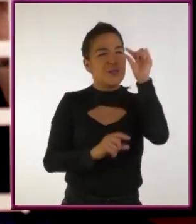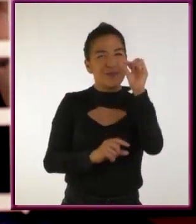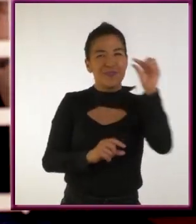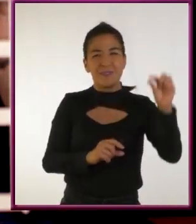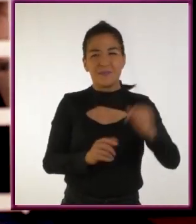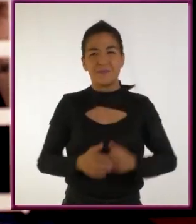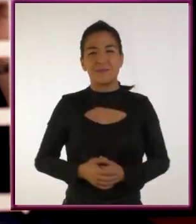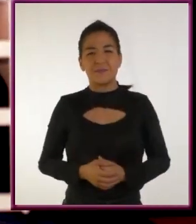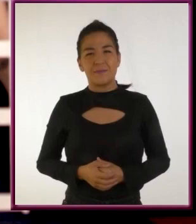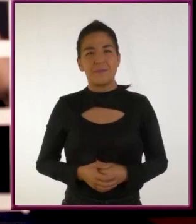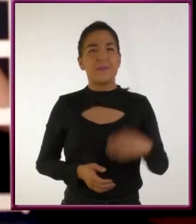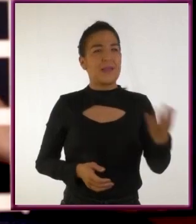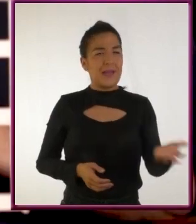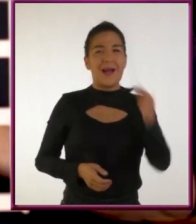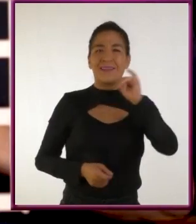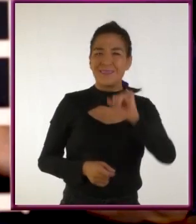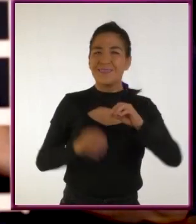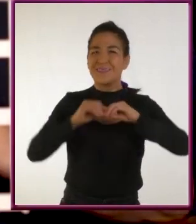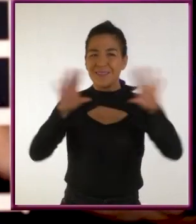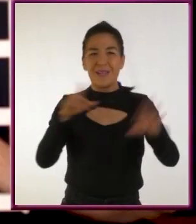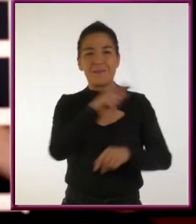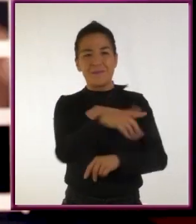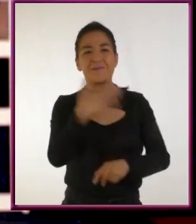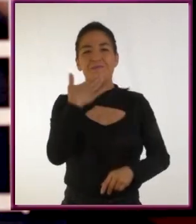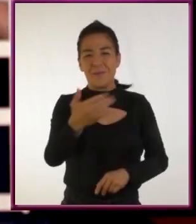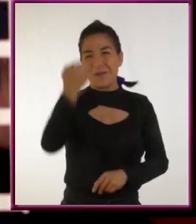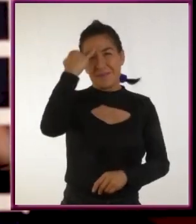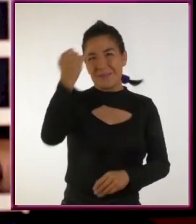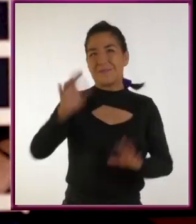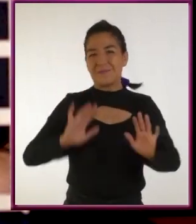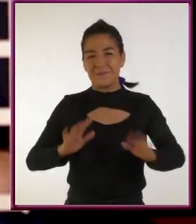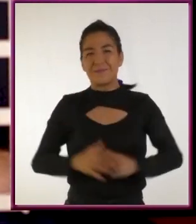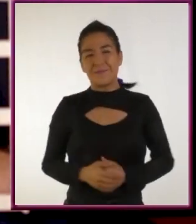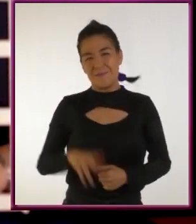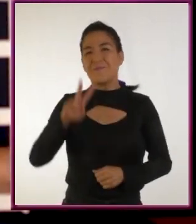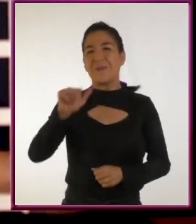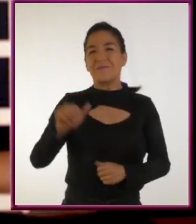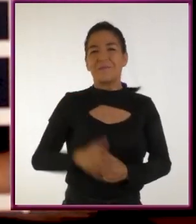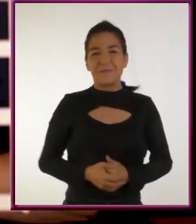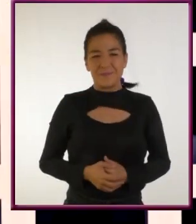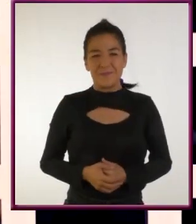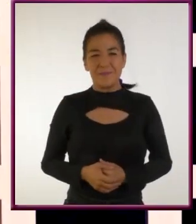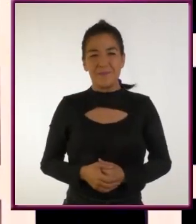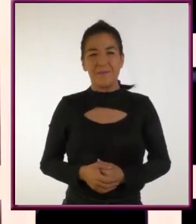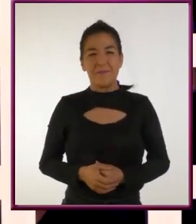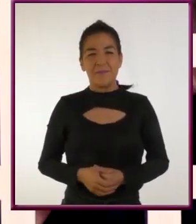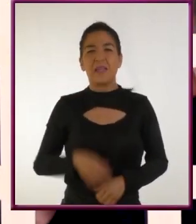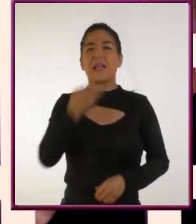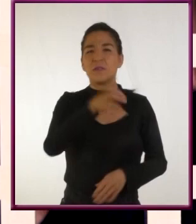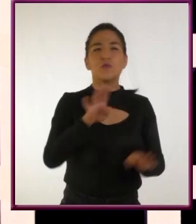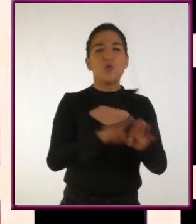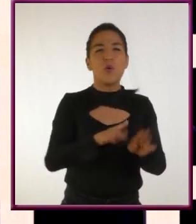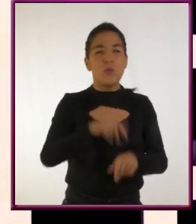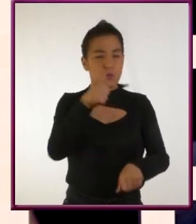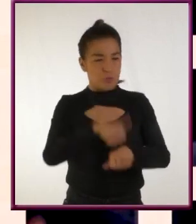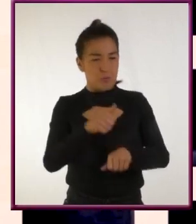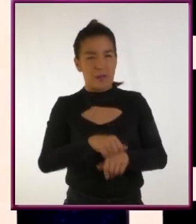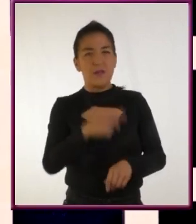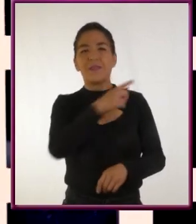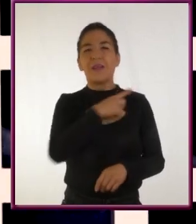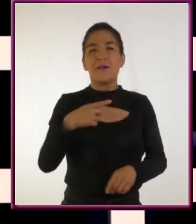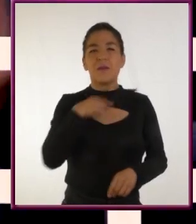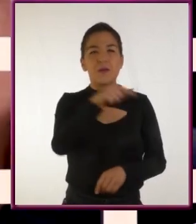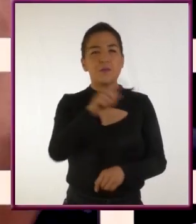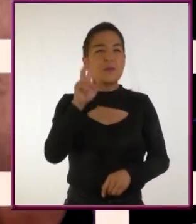chiquitos dentro de la casilla? Oye, claro, esa es una muy buena estrategia, Mara. ¿Va? Ah, entonces para encontrar esos